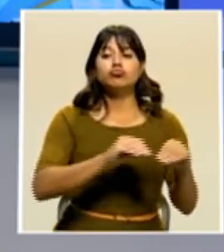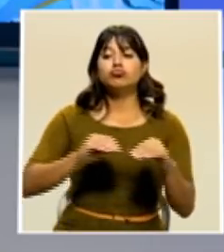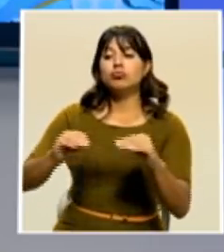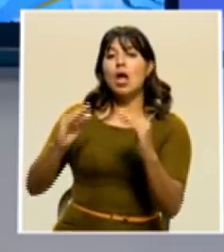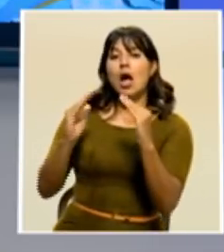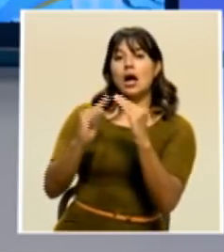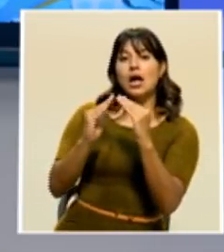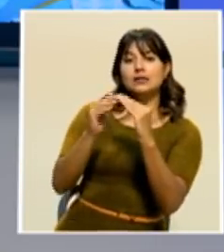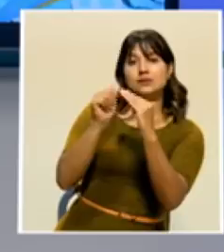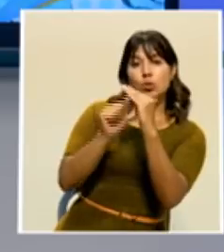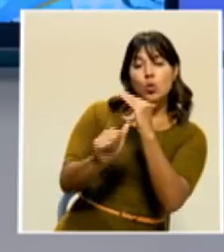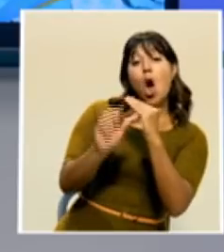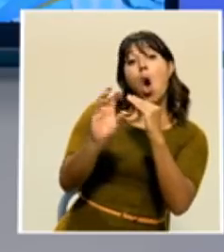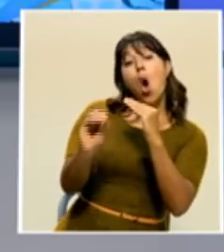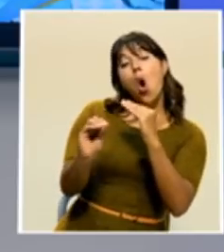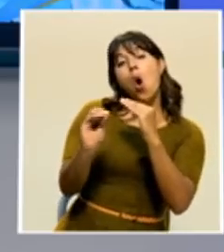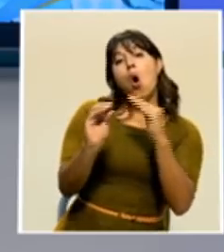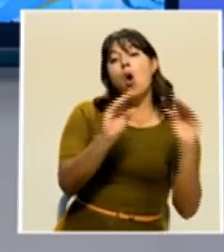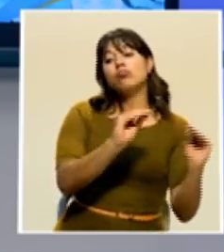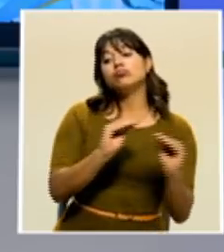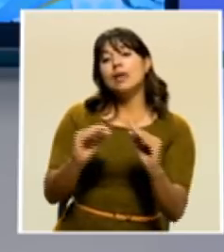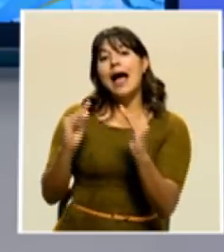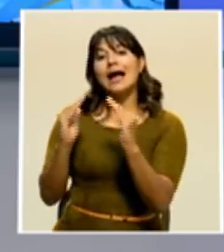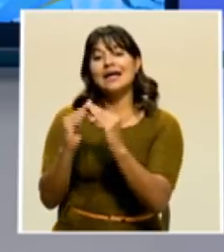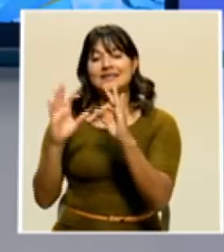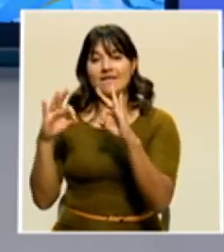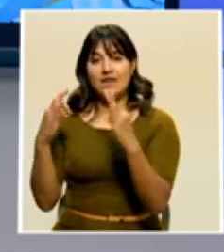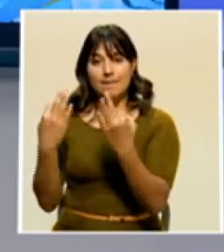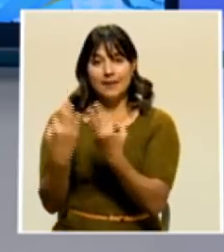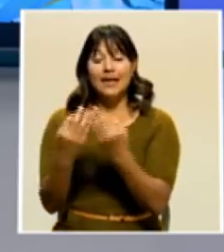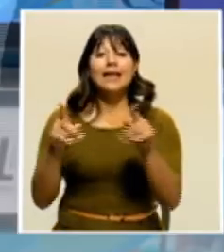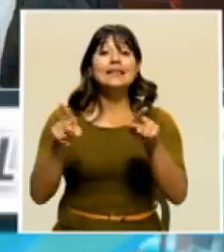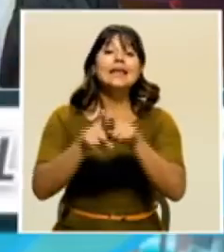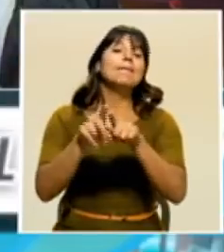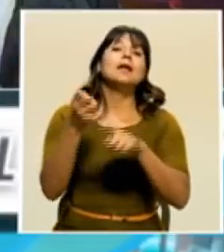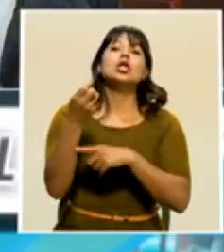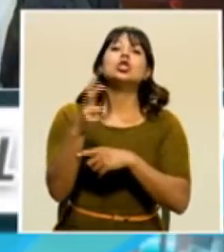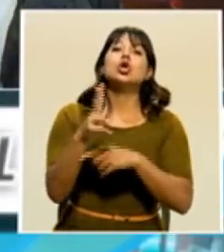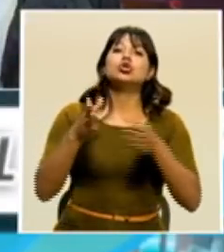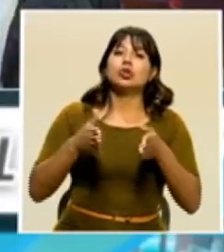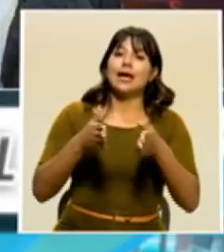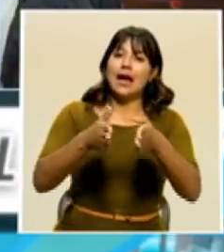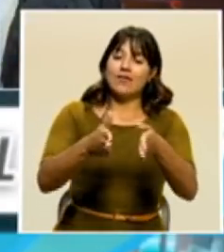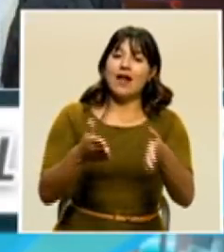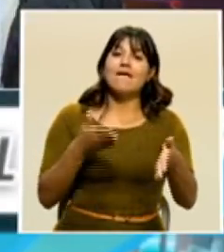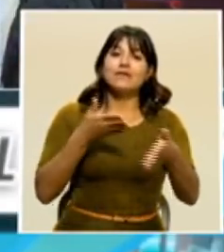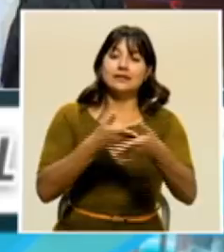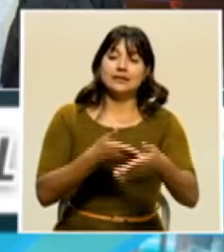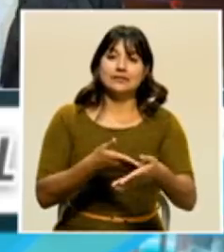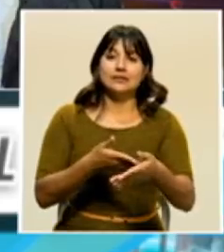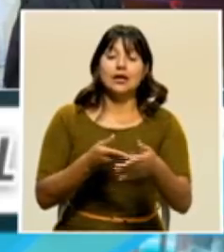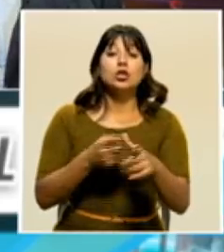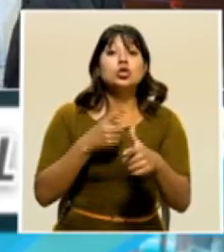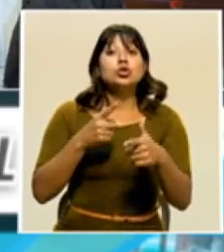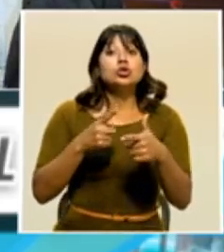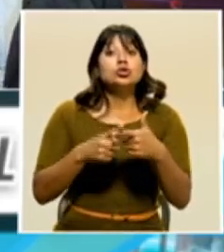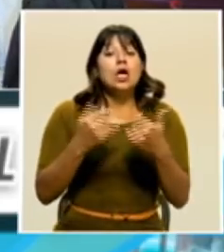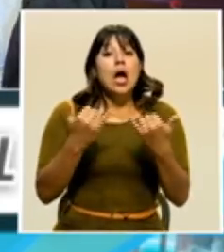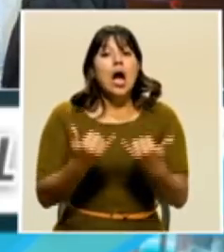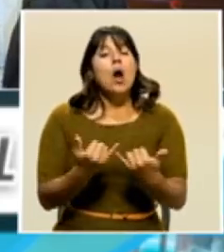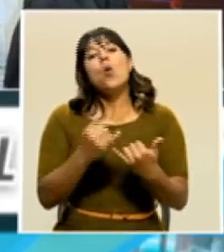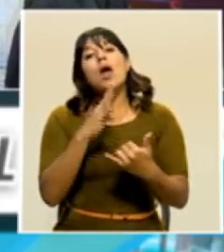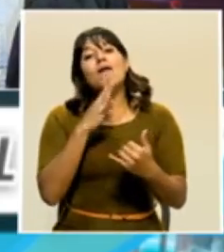y casas de familiares. También 12 carreteras con afectaciones. Vamos a